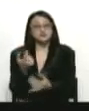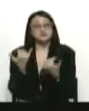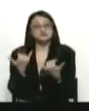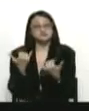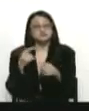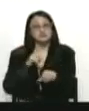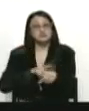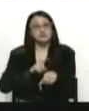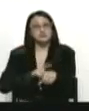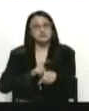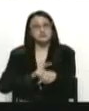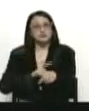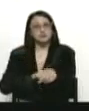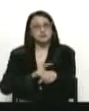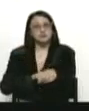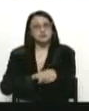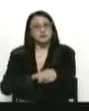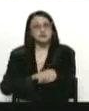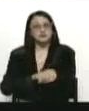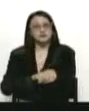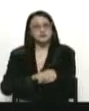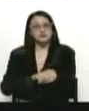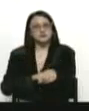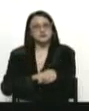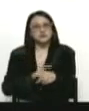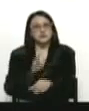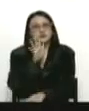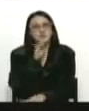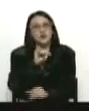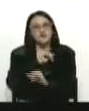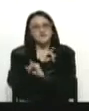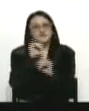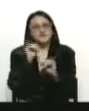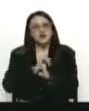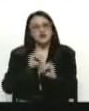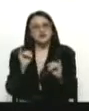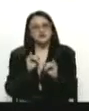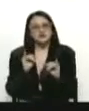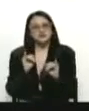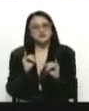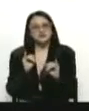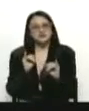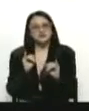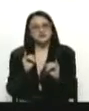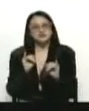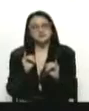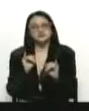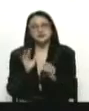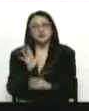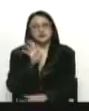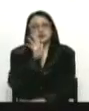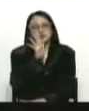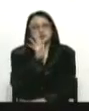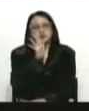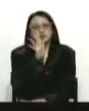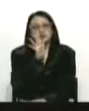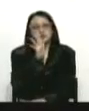momentos donde no ha habido la felicidad total ni ha habido la